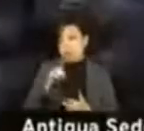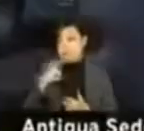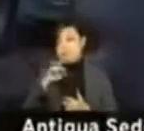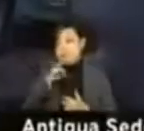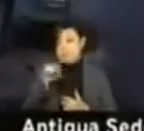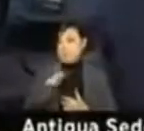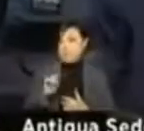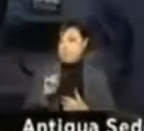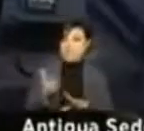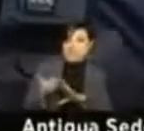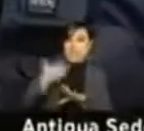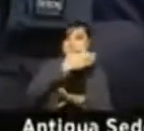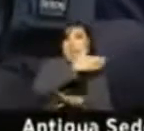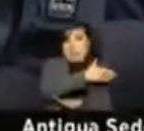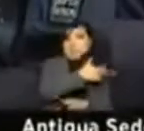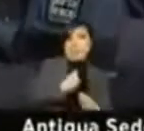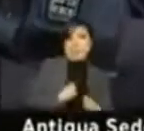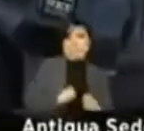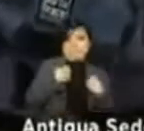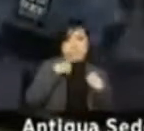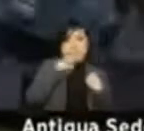replantear su